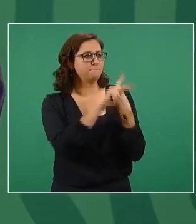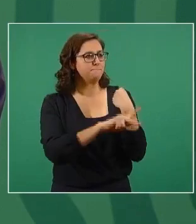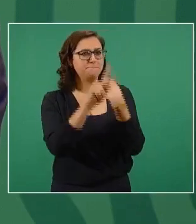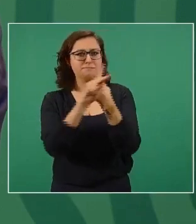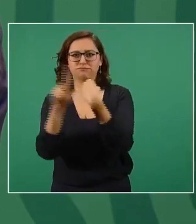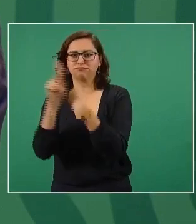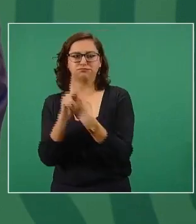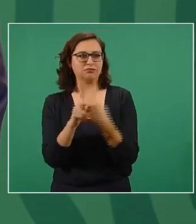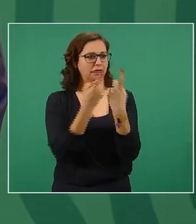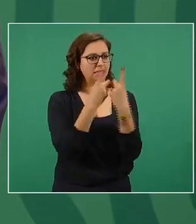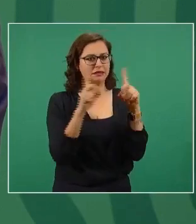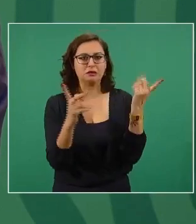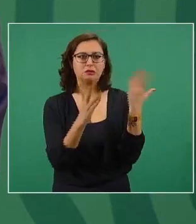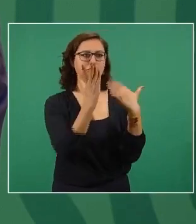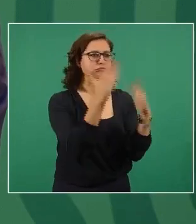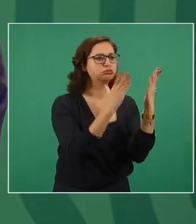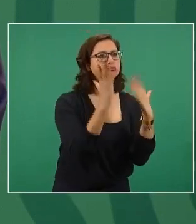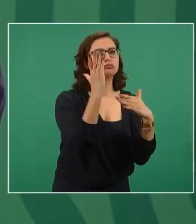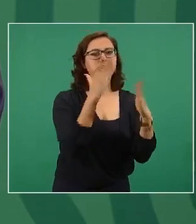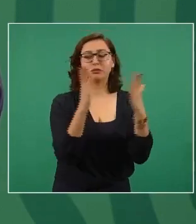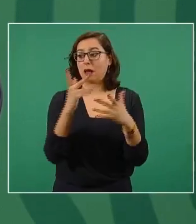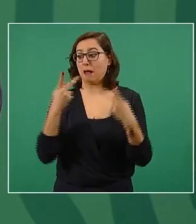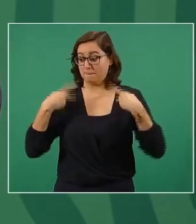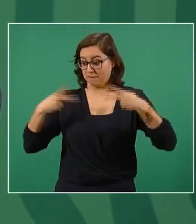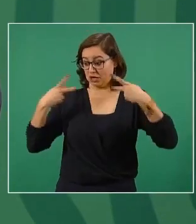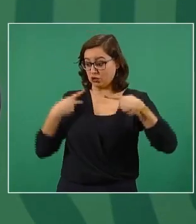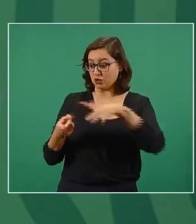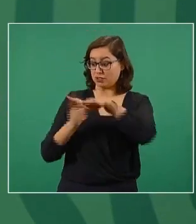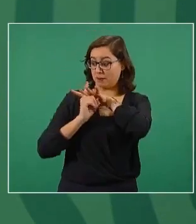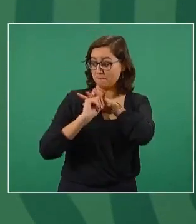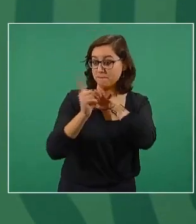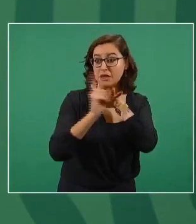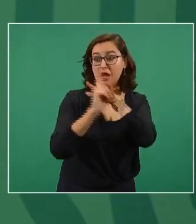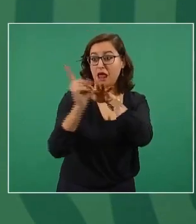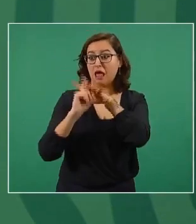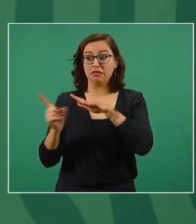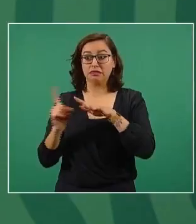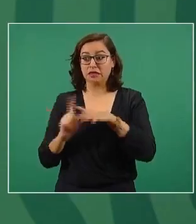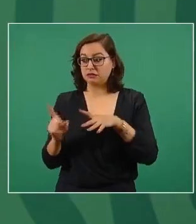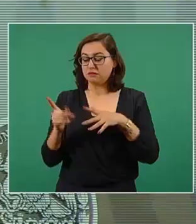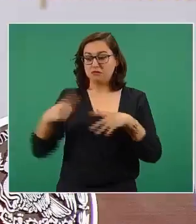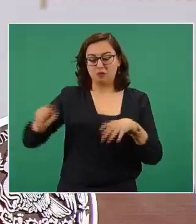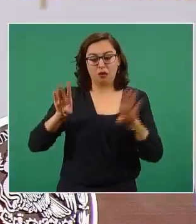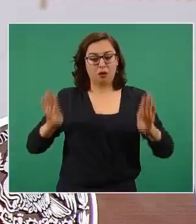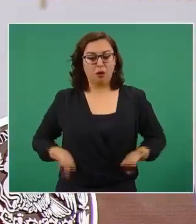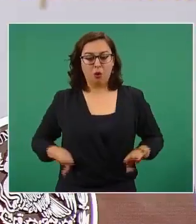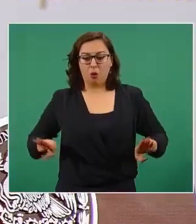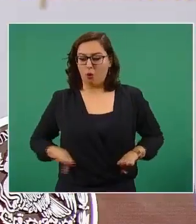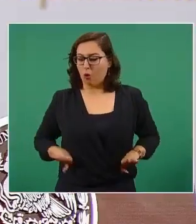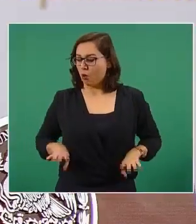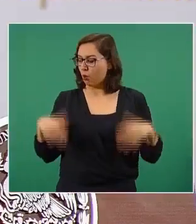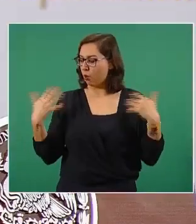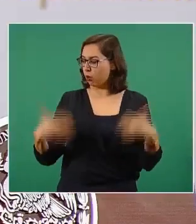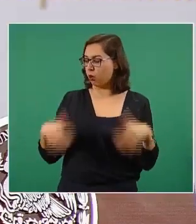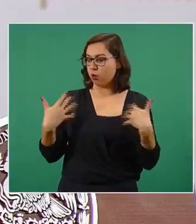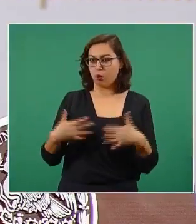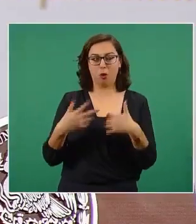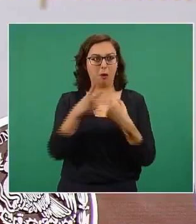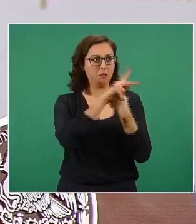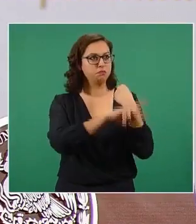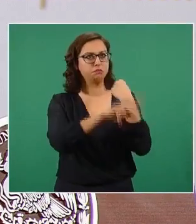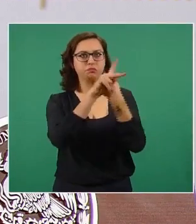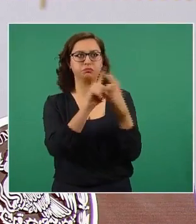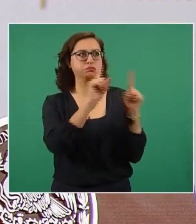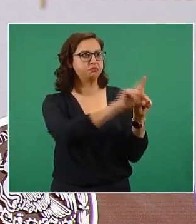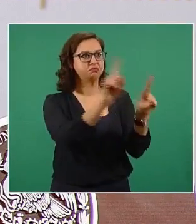excepcionales se han hecho las grandes naciones es cosa de ordenar